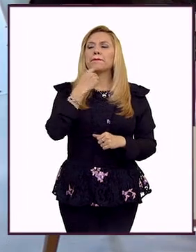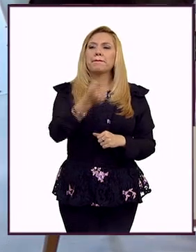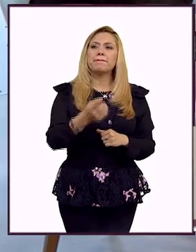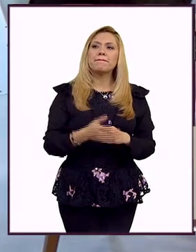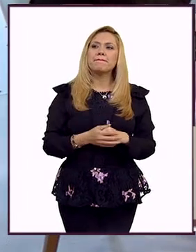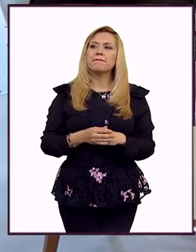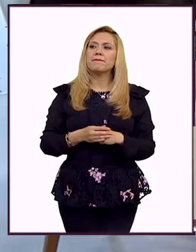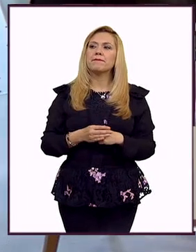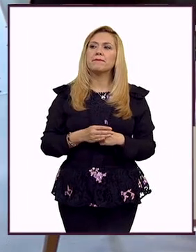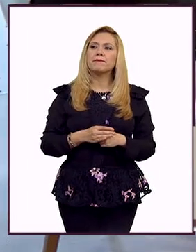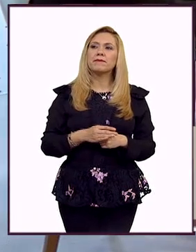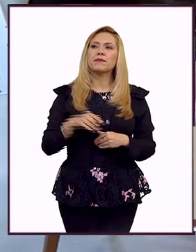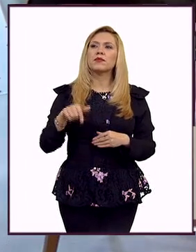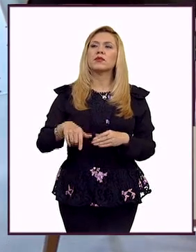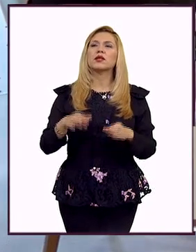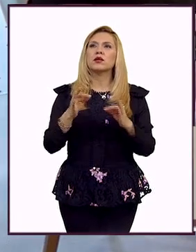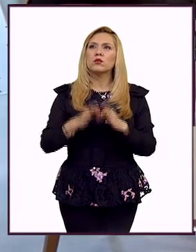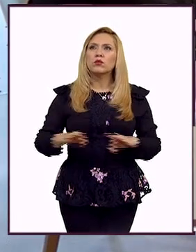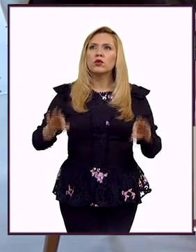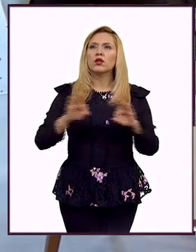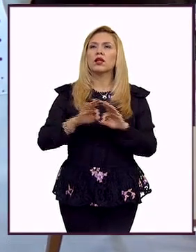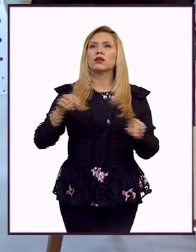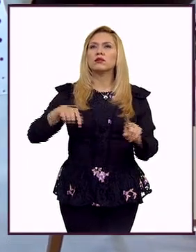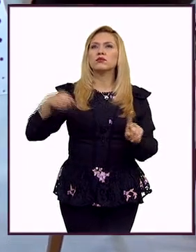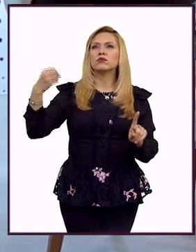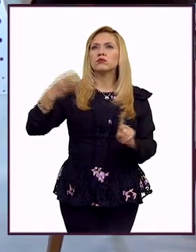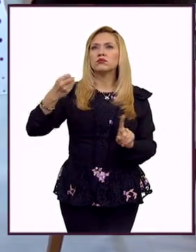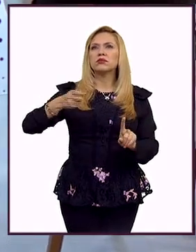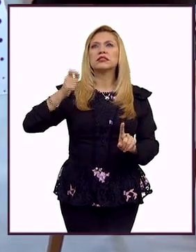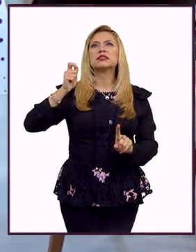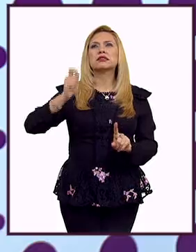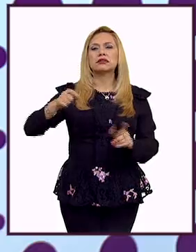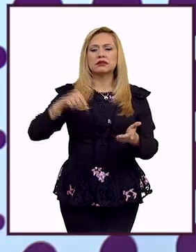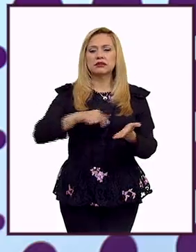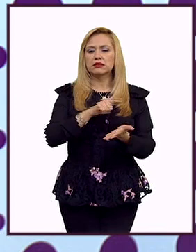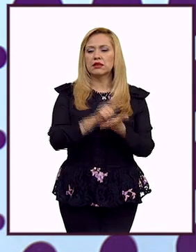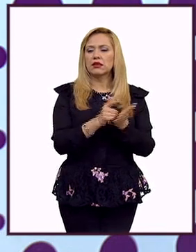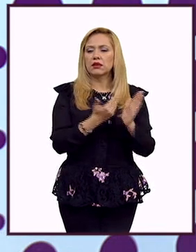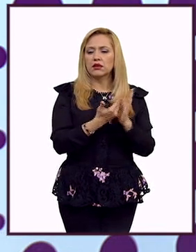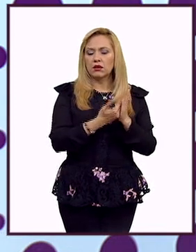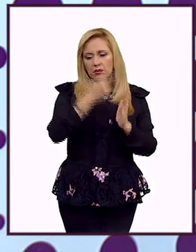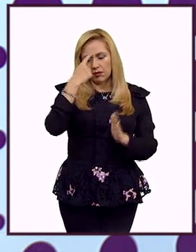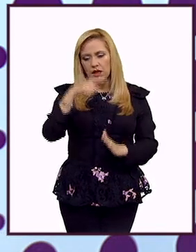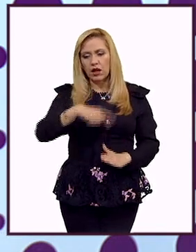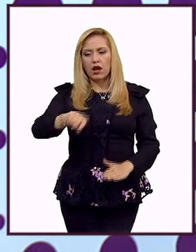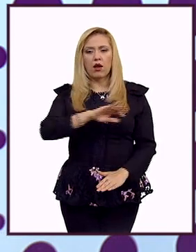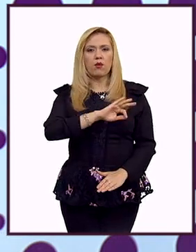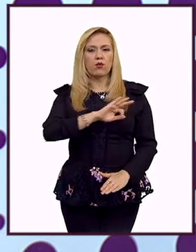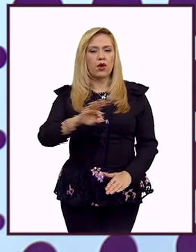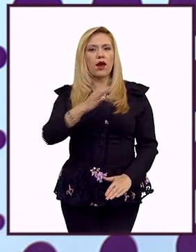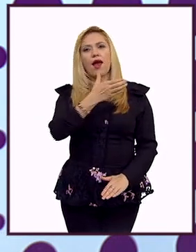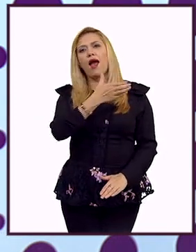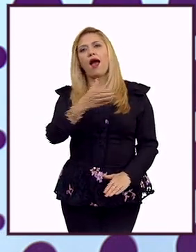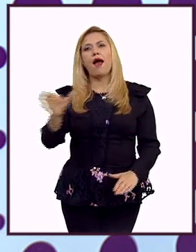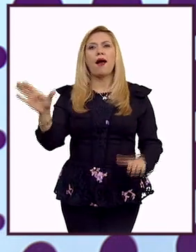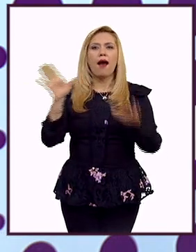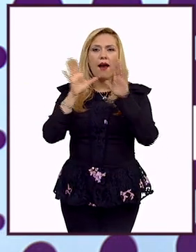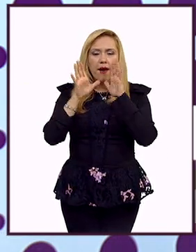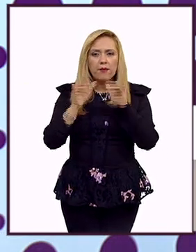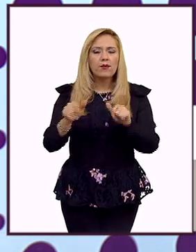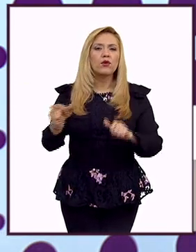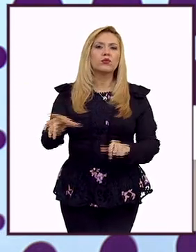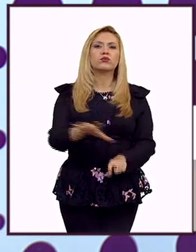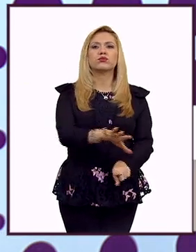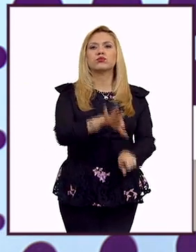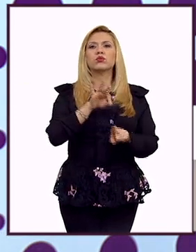que parte de las aportaciones de esta declaración es que da la posibilidad de que los campesinos y las campesinas elijan qué